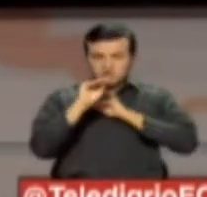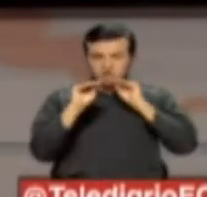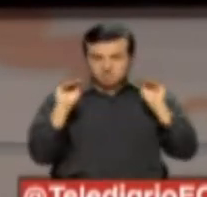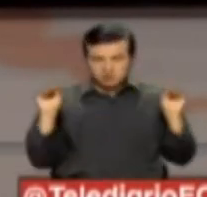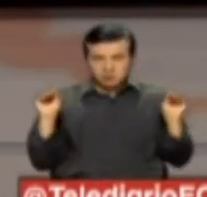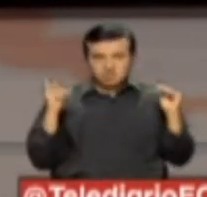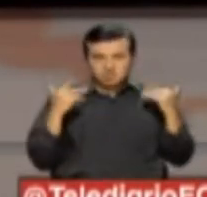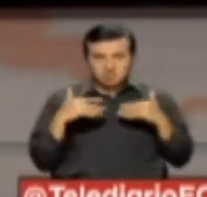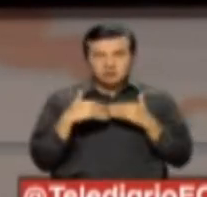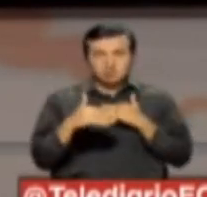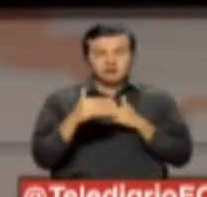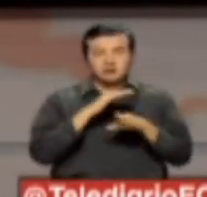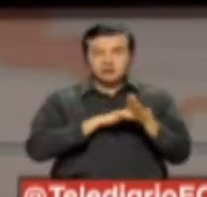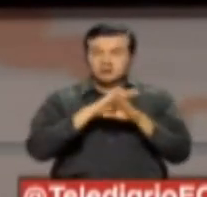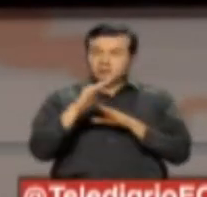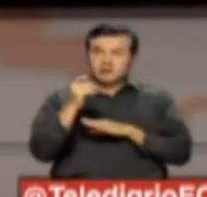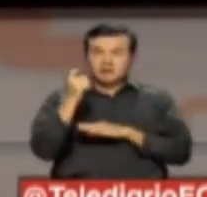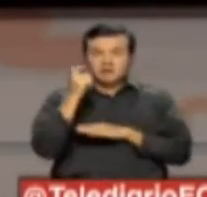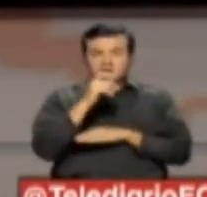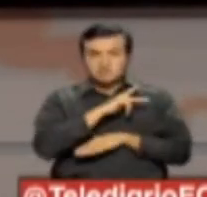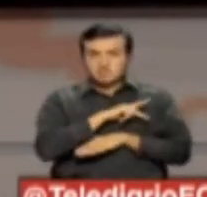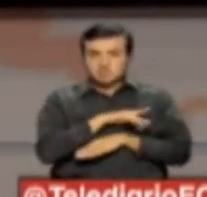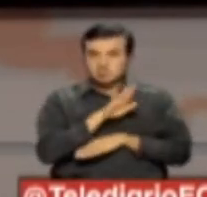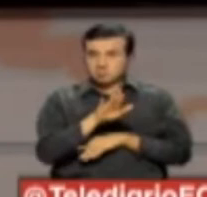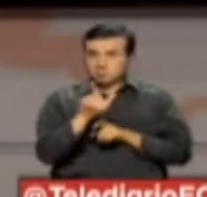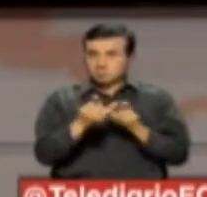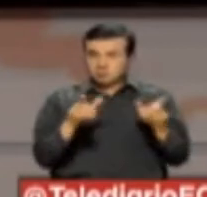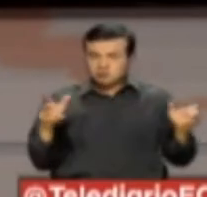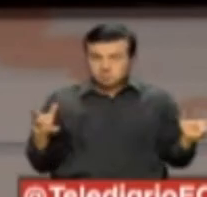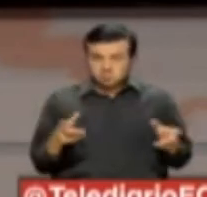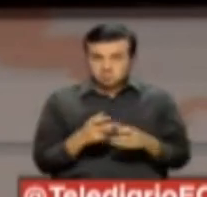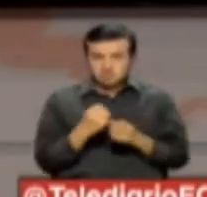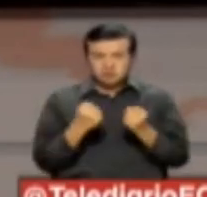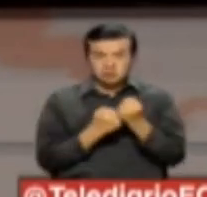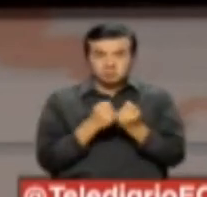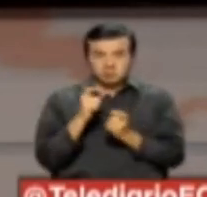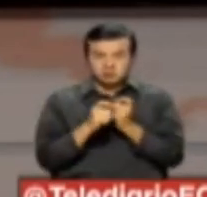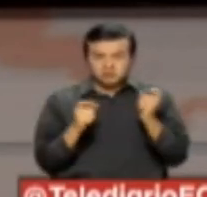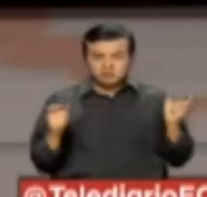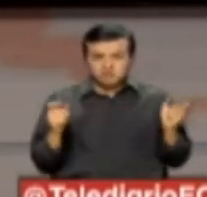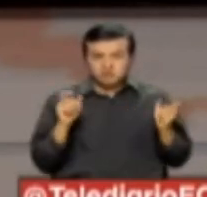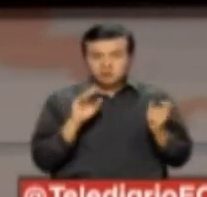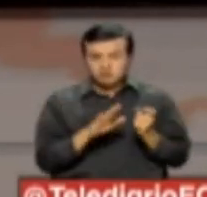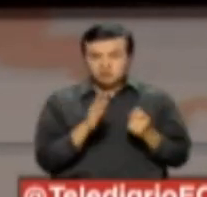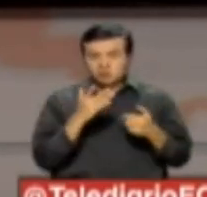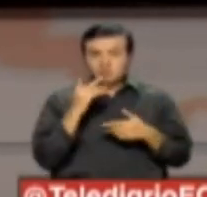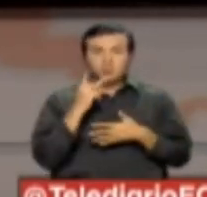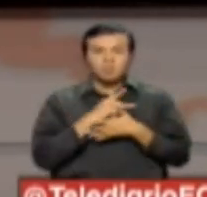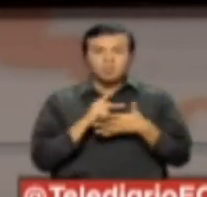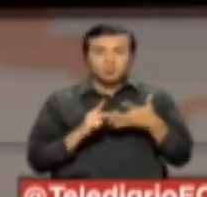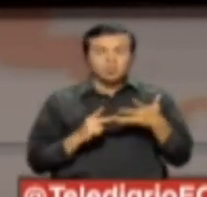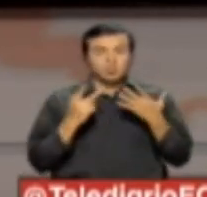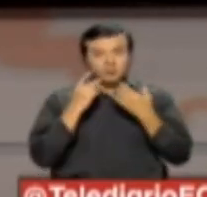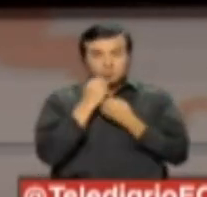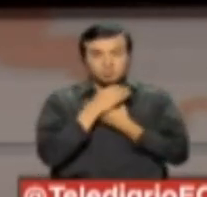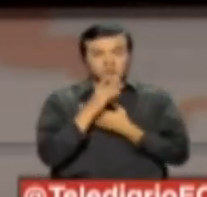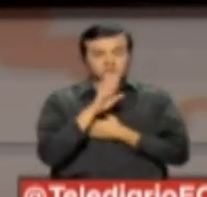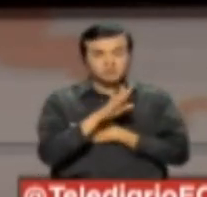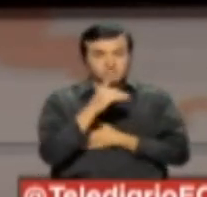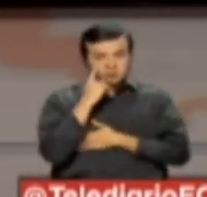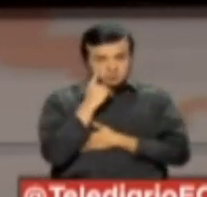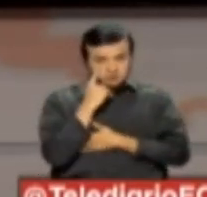realizaremos una invitación casi que personal a cada uno de los aportantes a cada uno de los ciudadanos que ha presentado sus puntos de vista para que